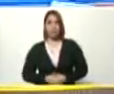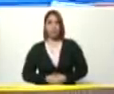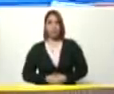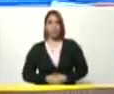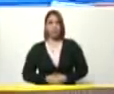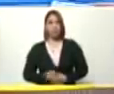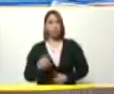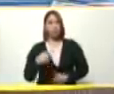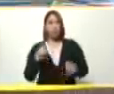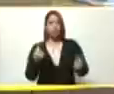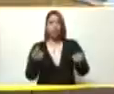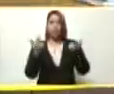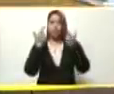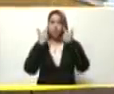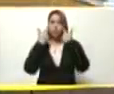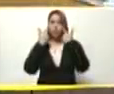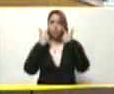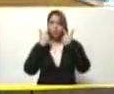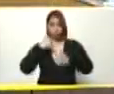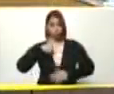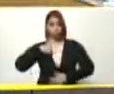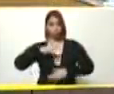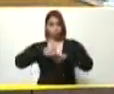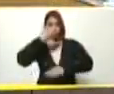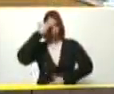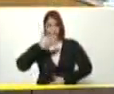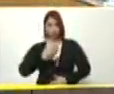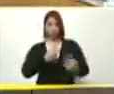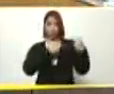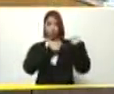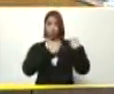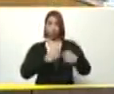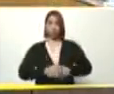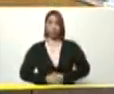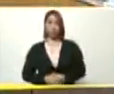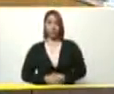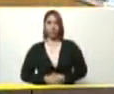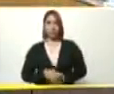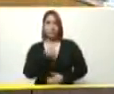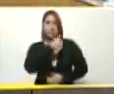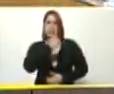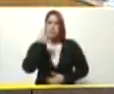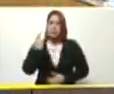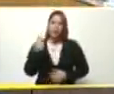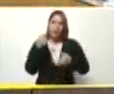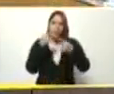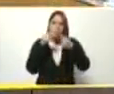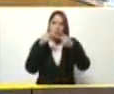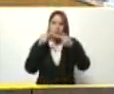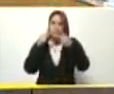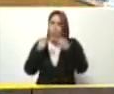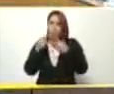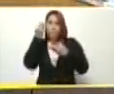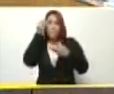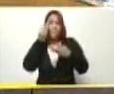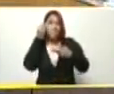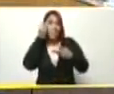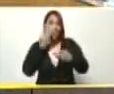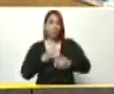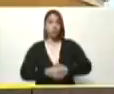estoy pendiente como comandante en jefe de cada detalle. Creo que